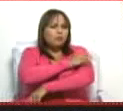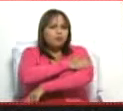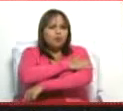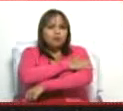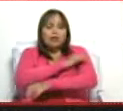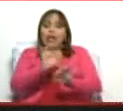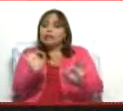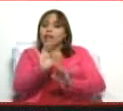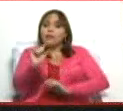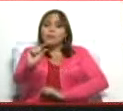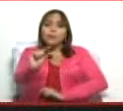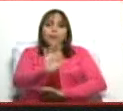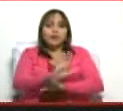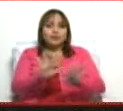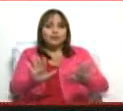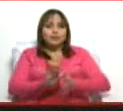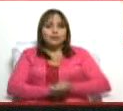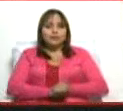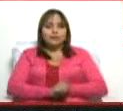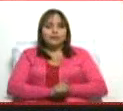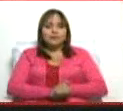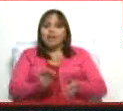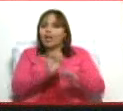ni un poquito. Hay que creerlo,